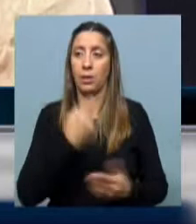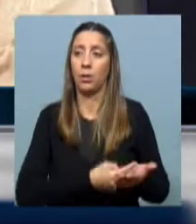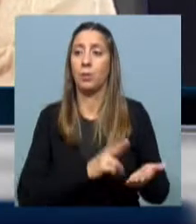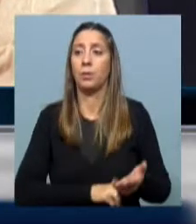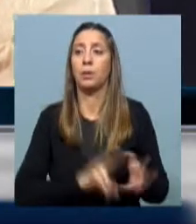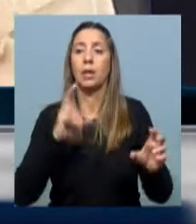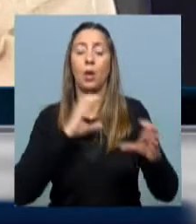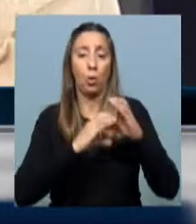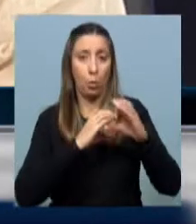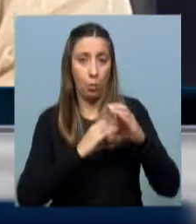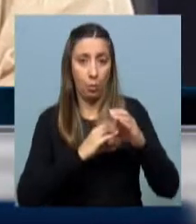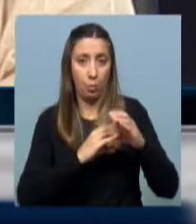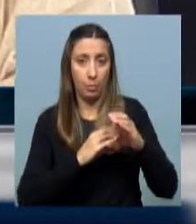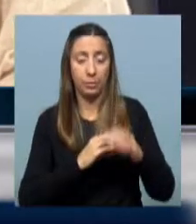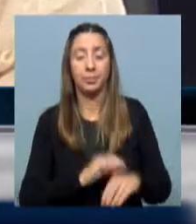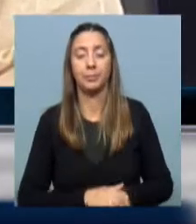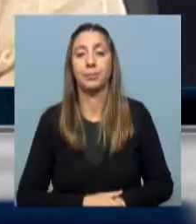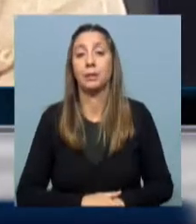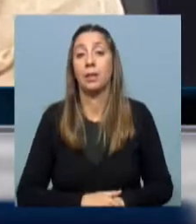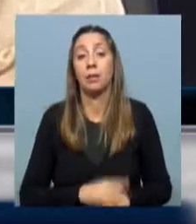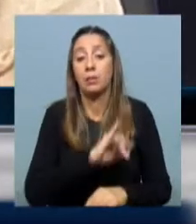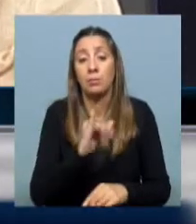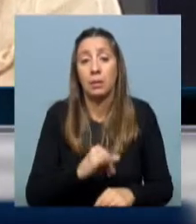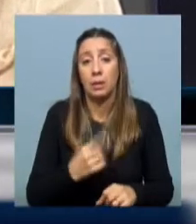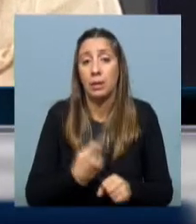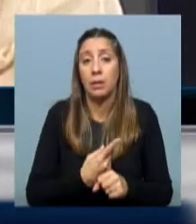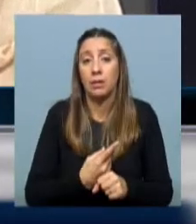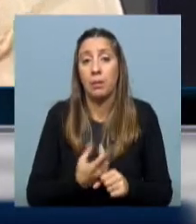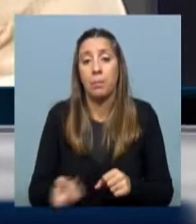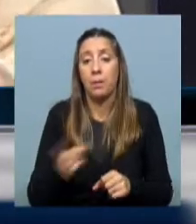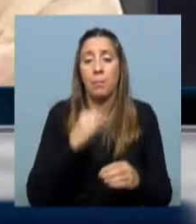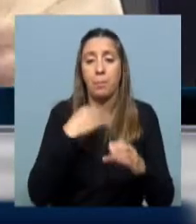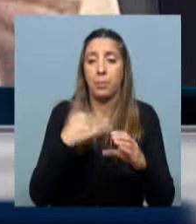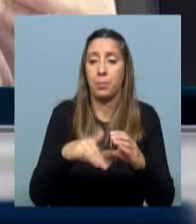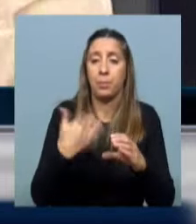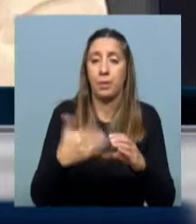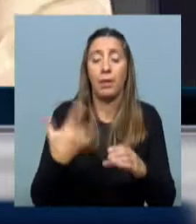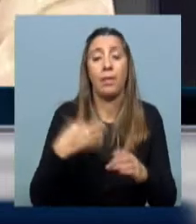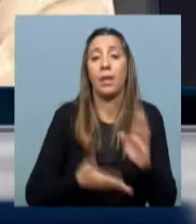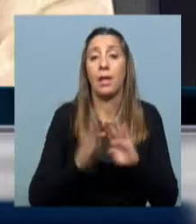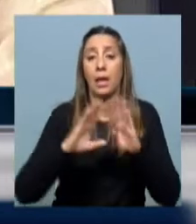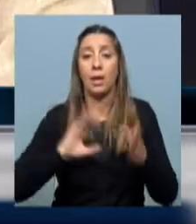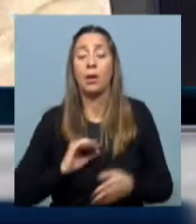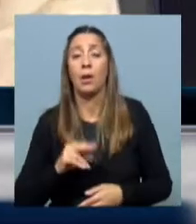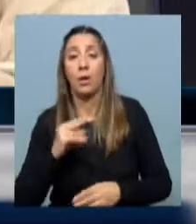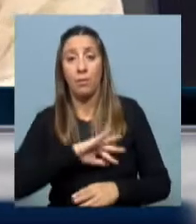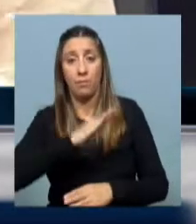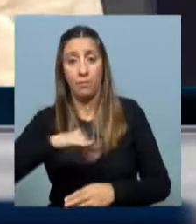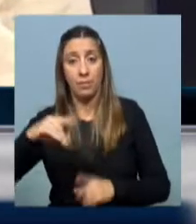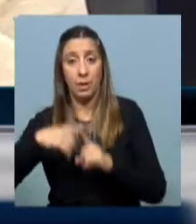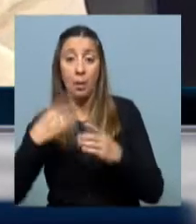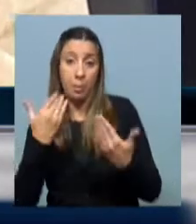el tema de las comunicaciones, pasando una zona entraban todos los mensajes y nosotros nos teníamos que ir a la comisaría de Villa de la Quebrada para